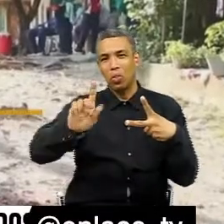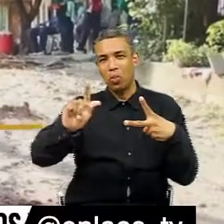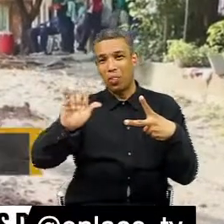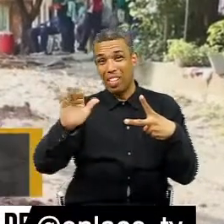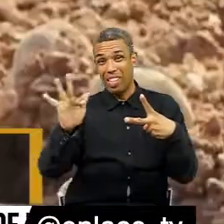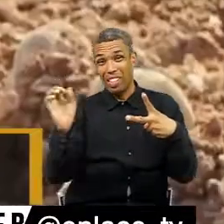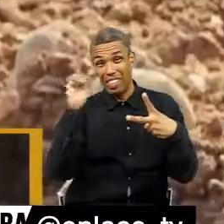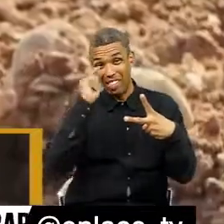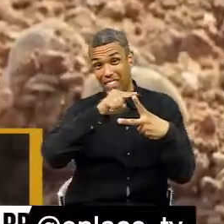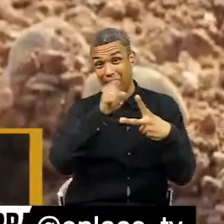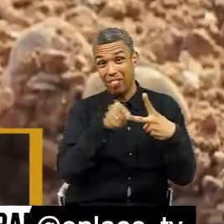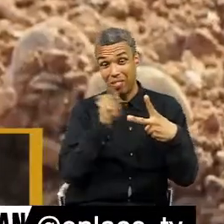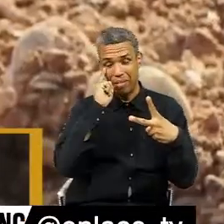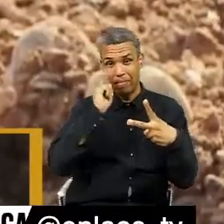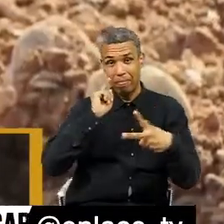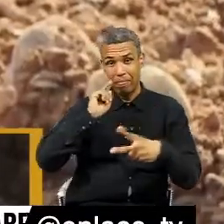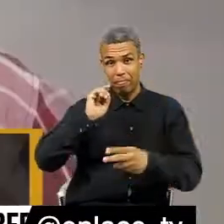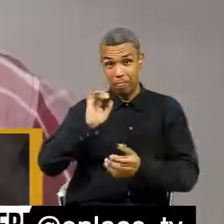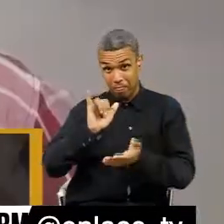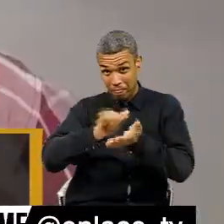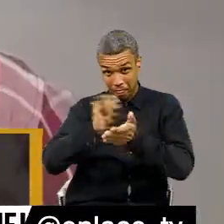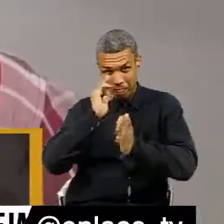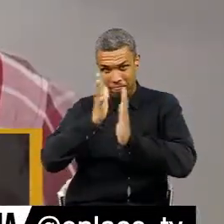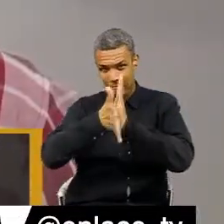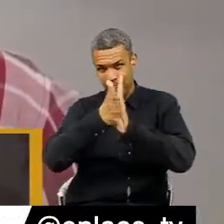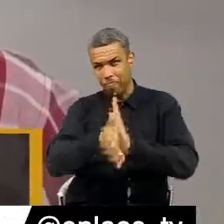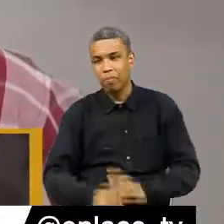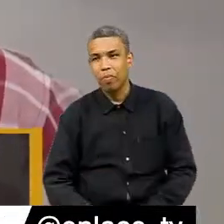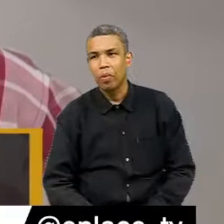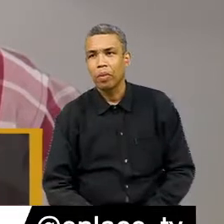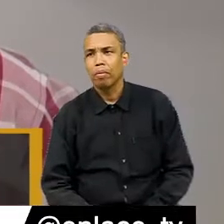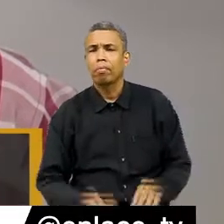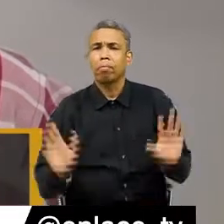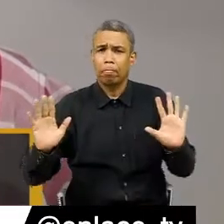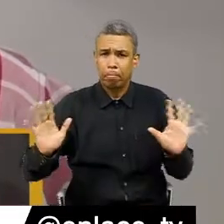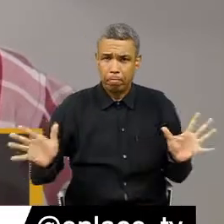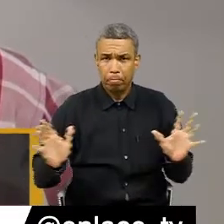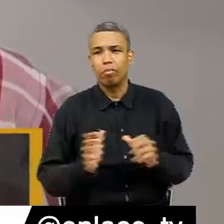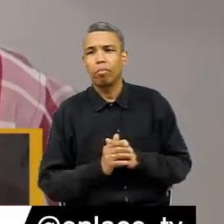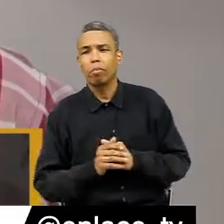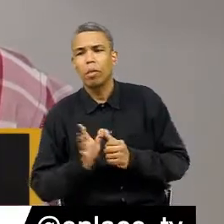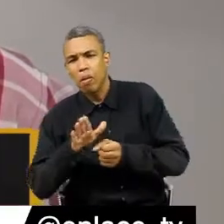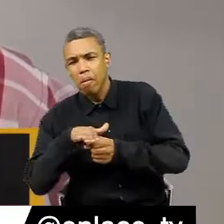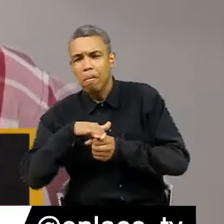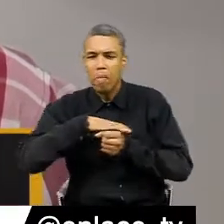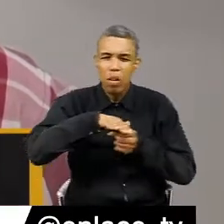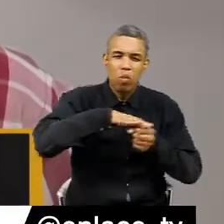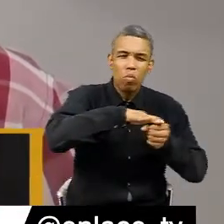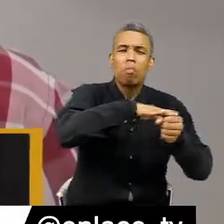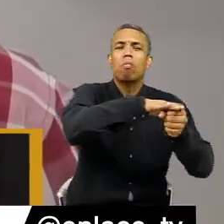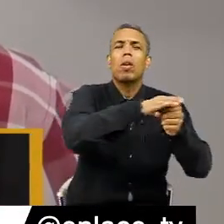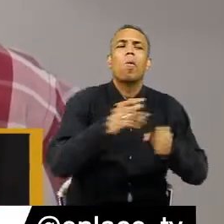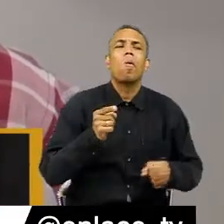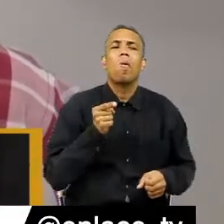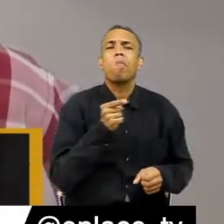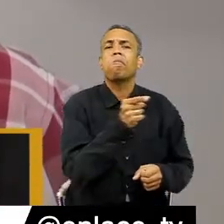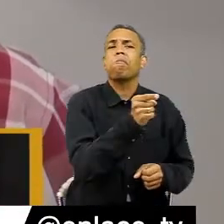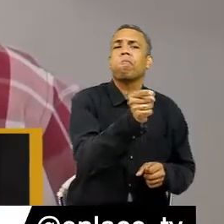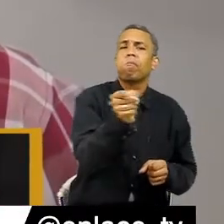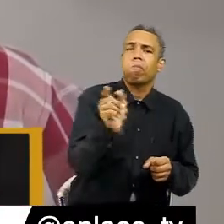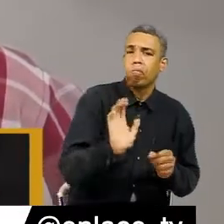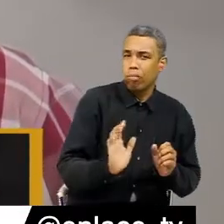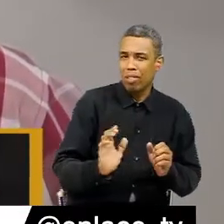más de 25 barrios de Barranca Bermeja. Y ya hay sectores en los cuales ya se cumplieron todos los requisitos, sobre todo el aporte del 10%